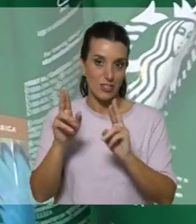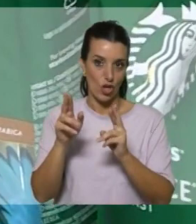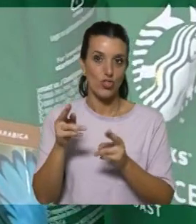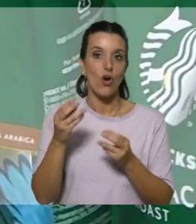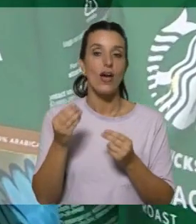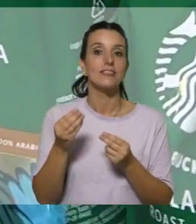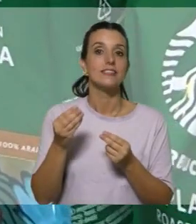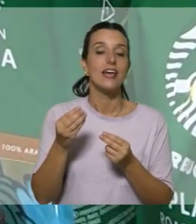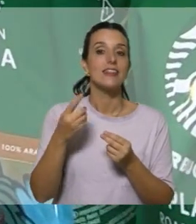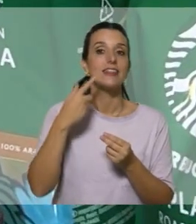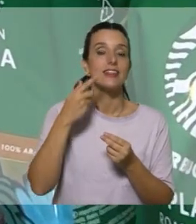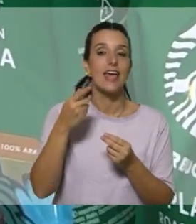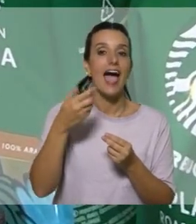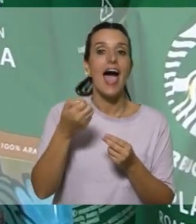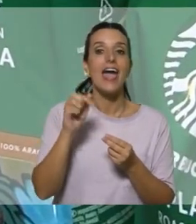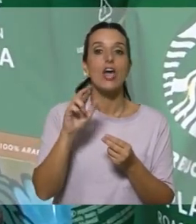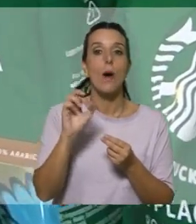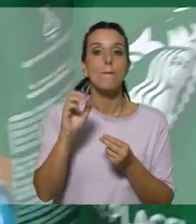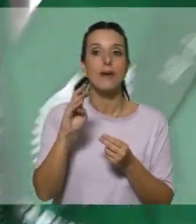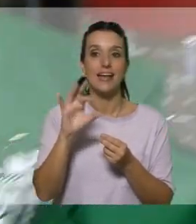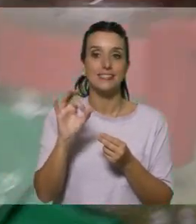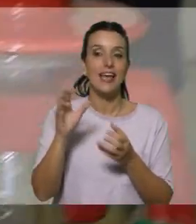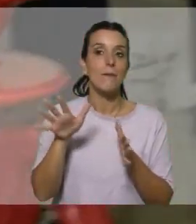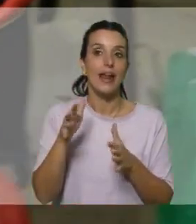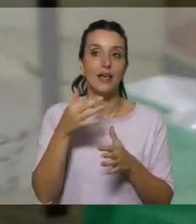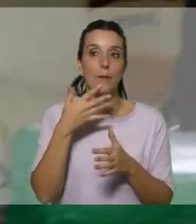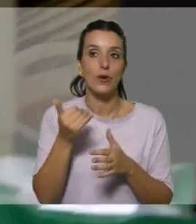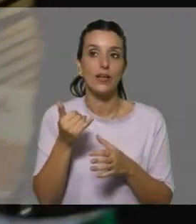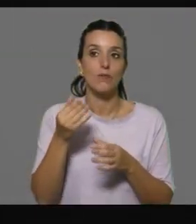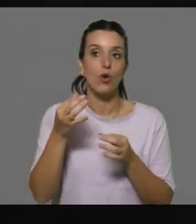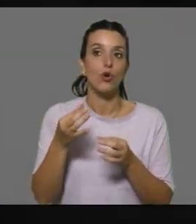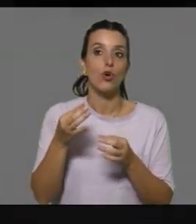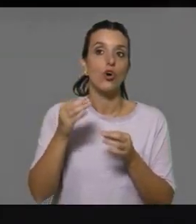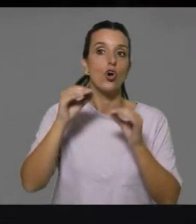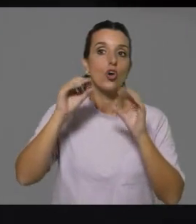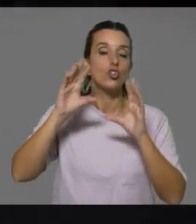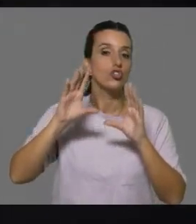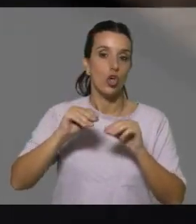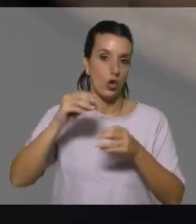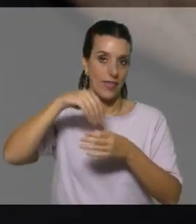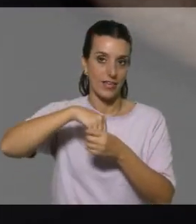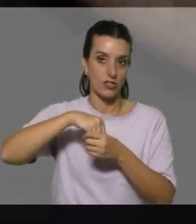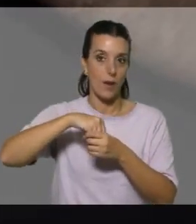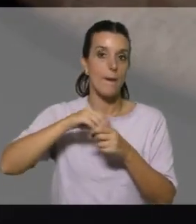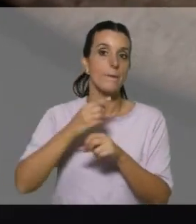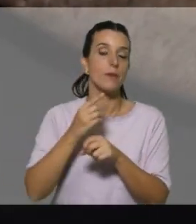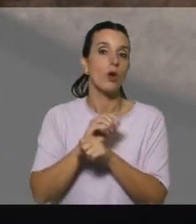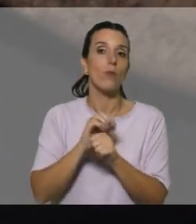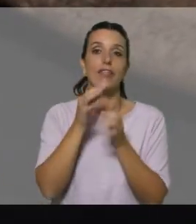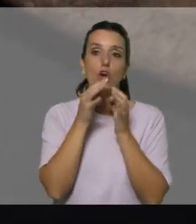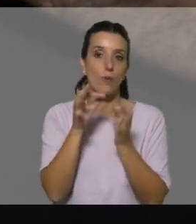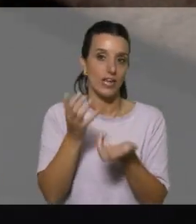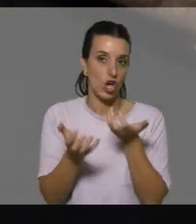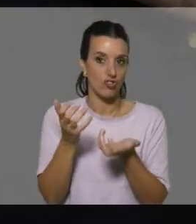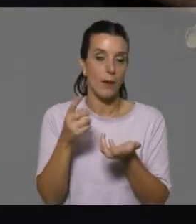un aeropress, y la particularidad que tiene es como que junta todas las disciplinas juntas. Primero podés prepararlo de la manera que quieras,